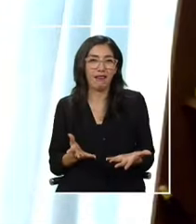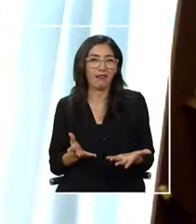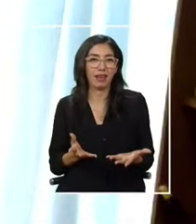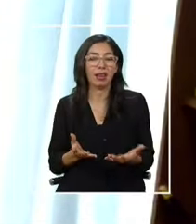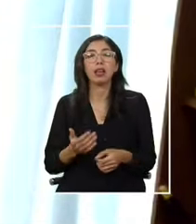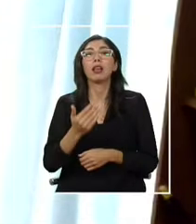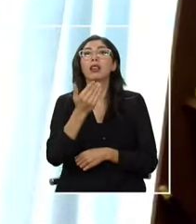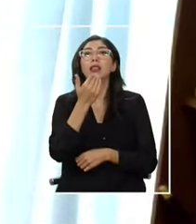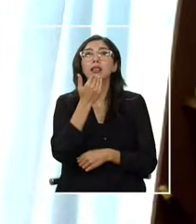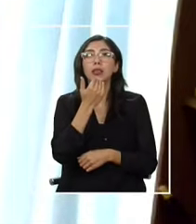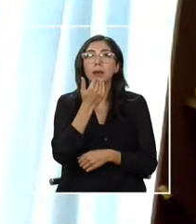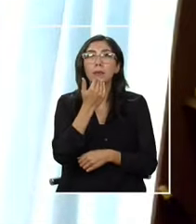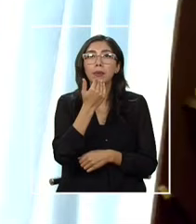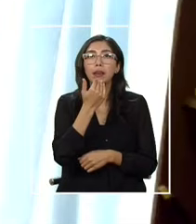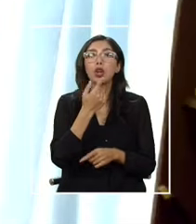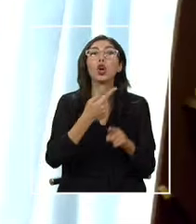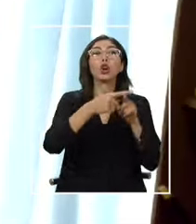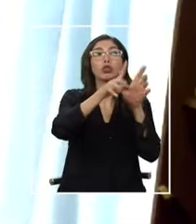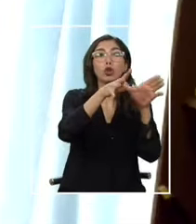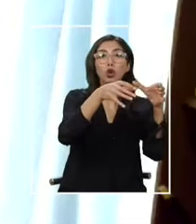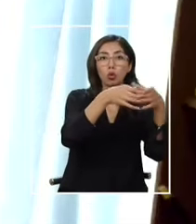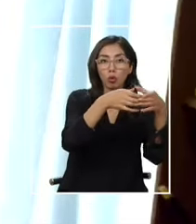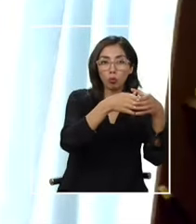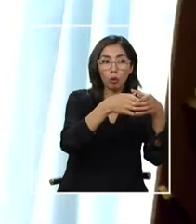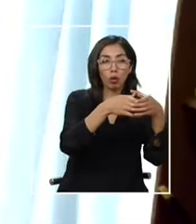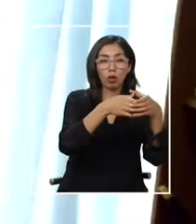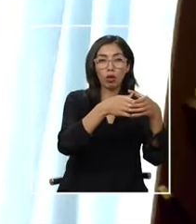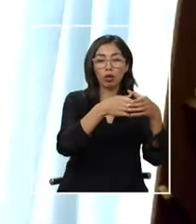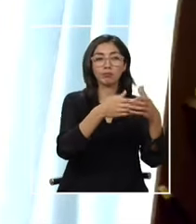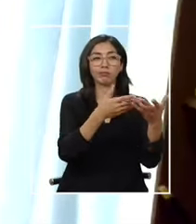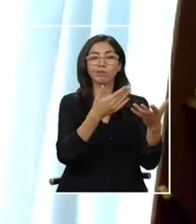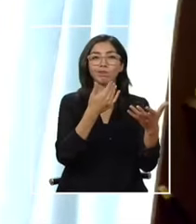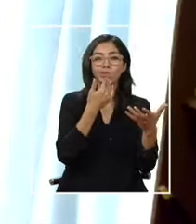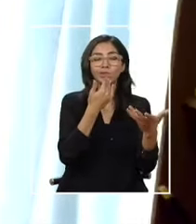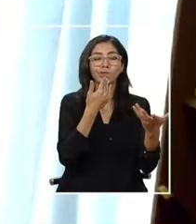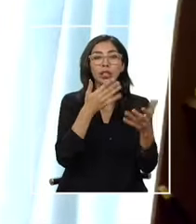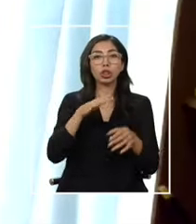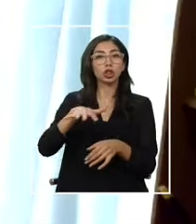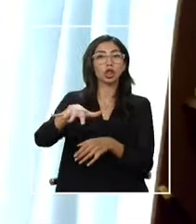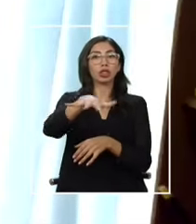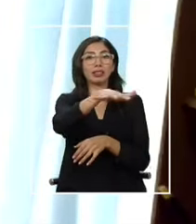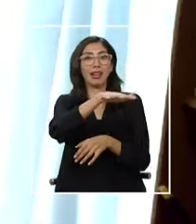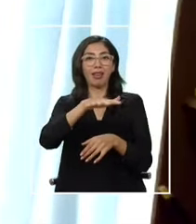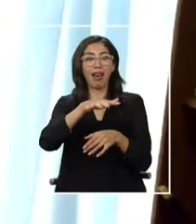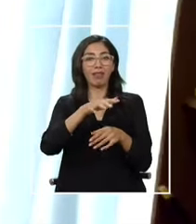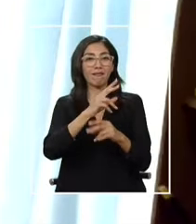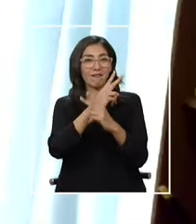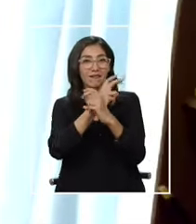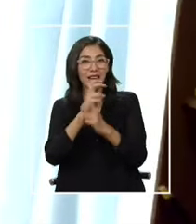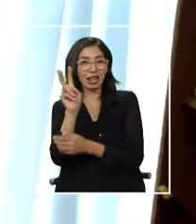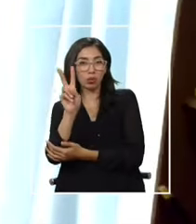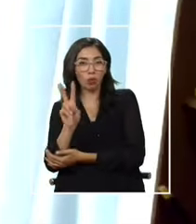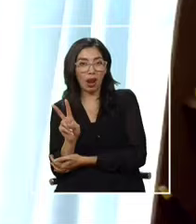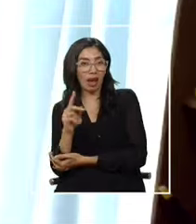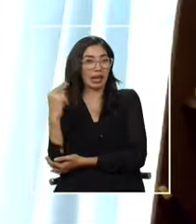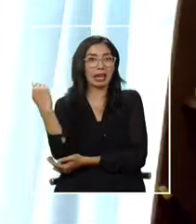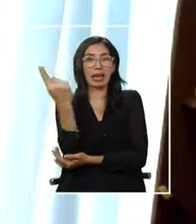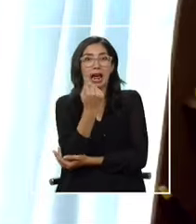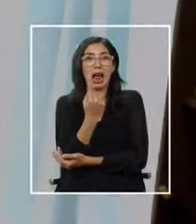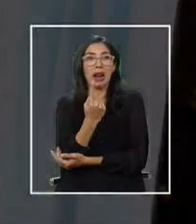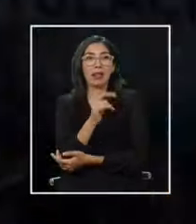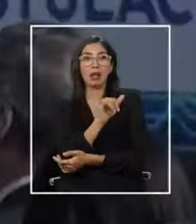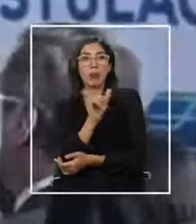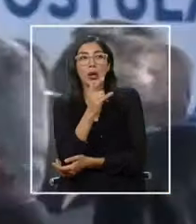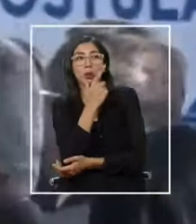también de que los conservadores moralmente también lo son hace que la sociedad venezolana en general va a estar en un estado general